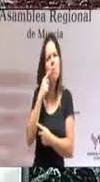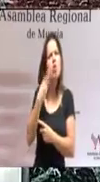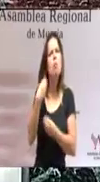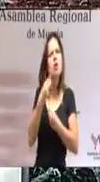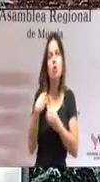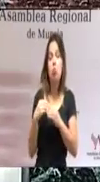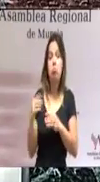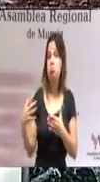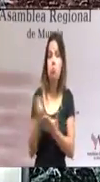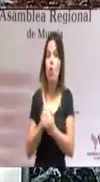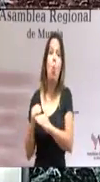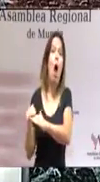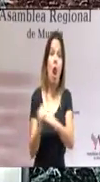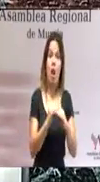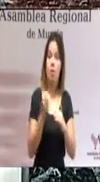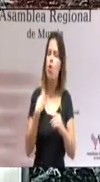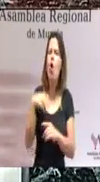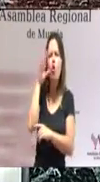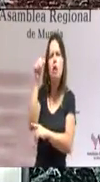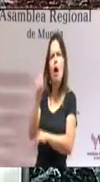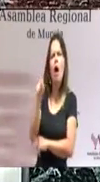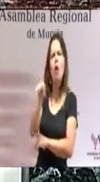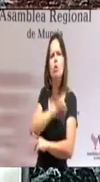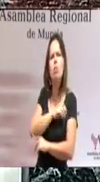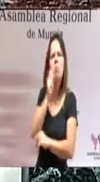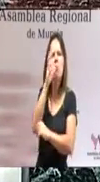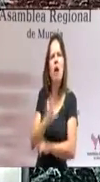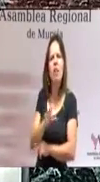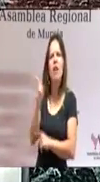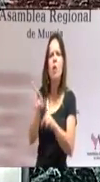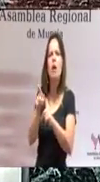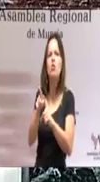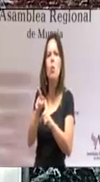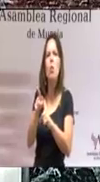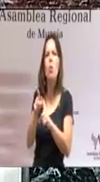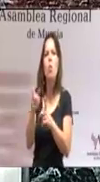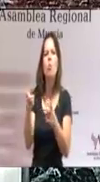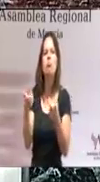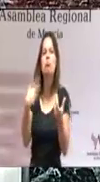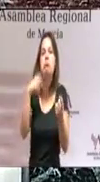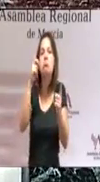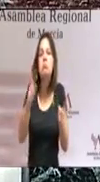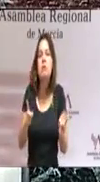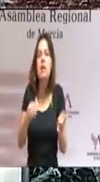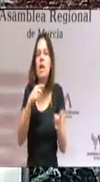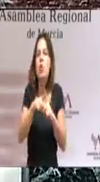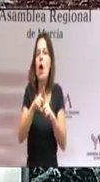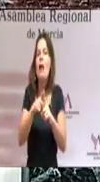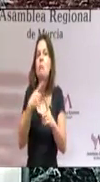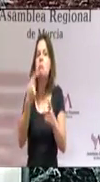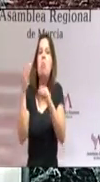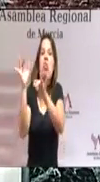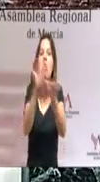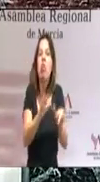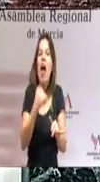somos iguales todos, Escuchándole a usted parece que va dando patentes de no sé qué dogmatismo que no nos